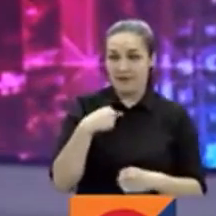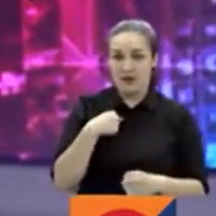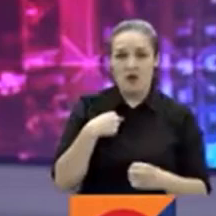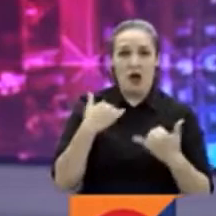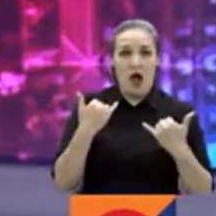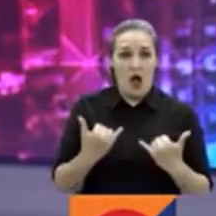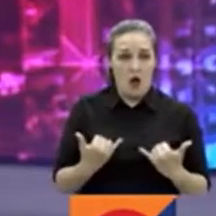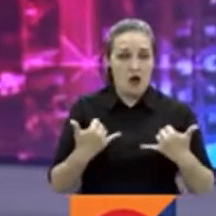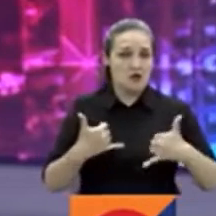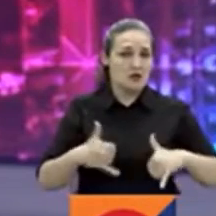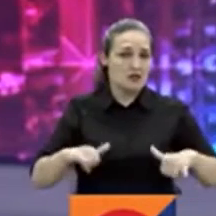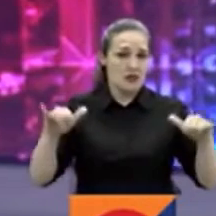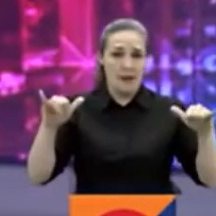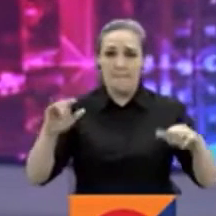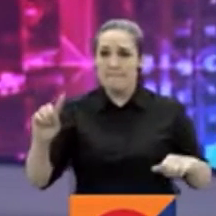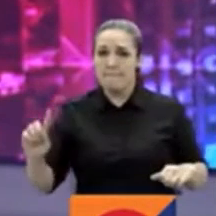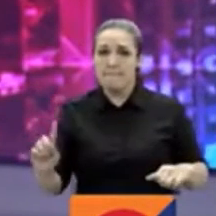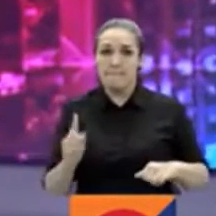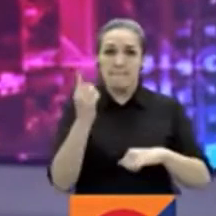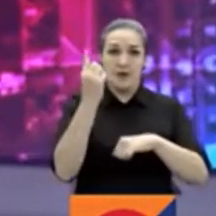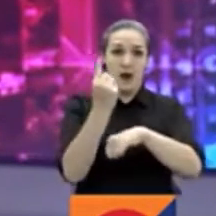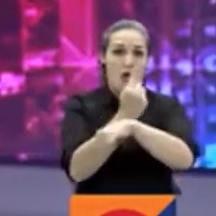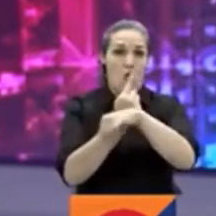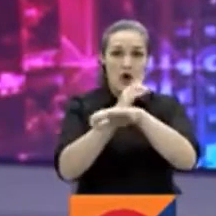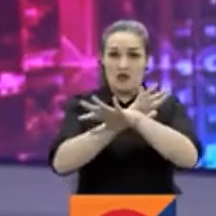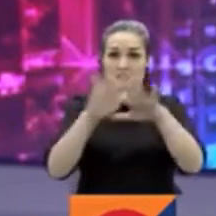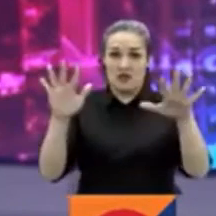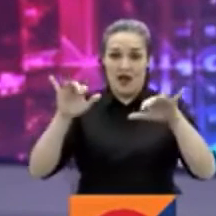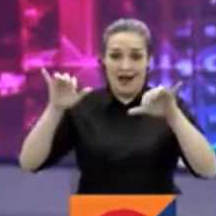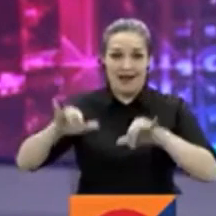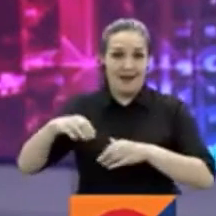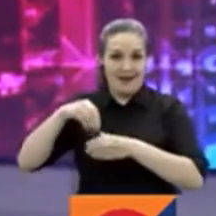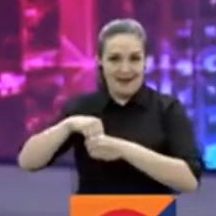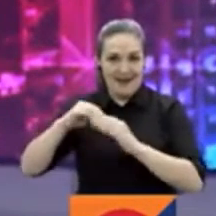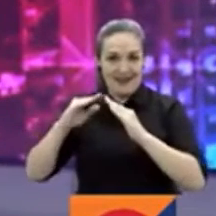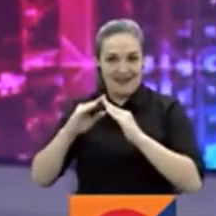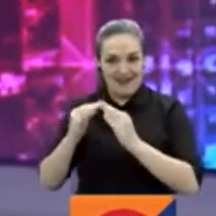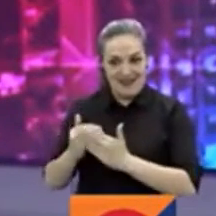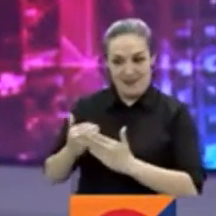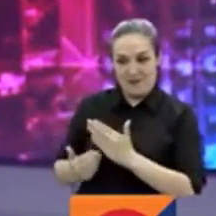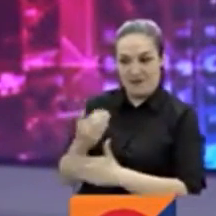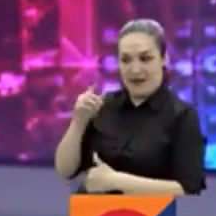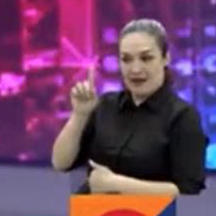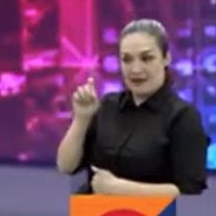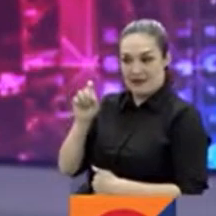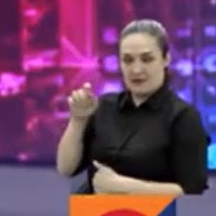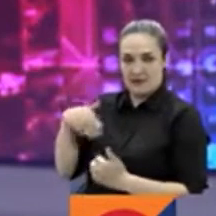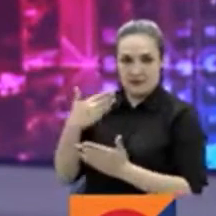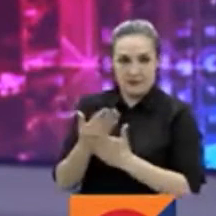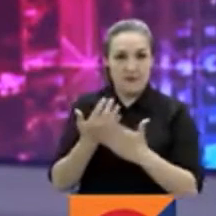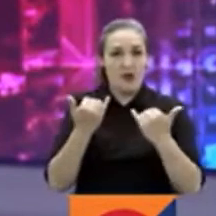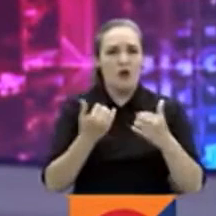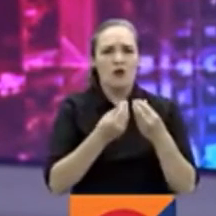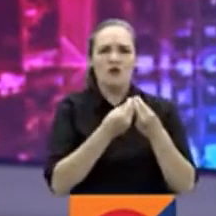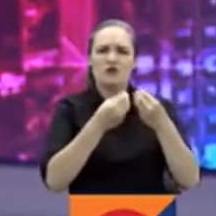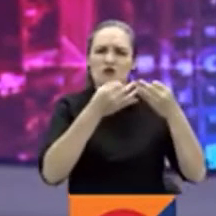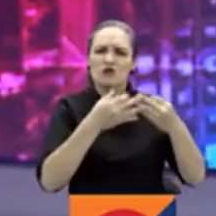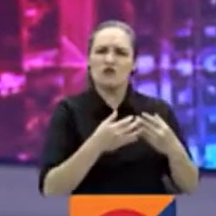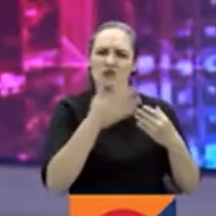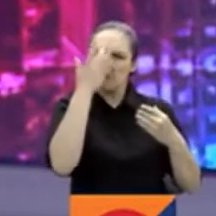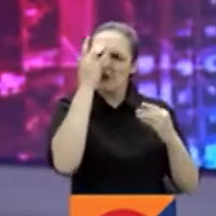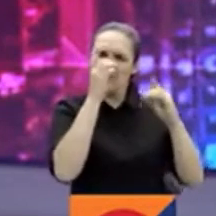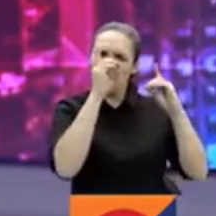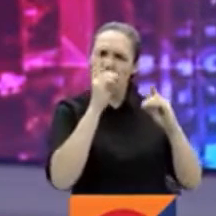ya ha transcurrido la primera hora del toque de queda. Por eso vamos a conocer más detalles del Consejo de Seguridad en el que tomaron esta y